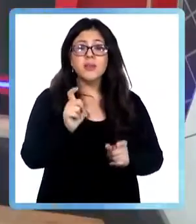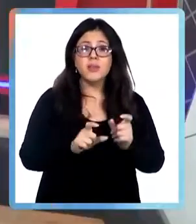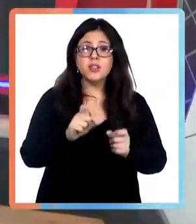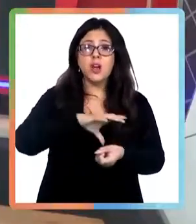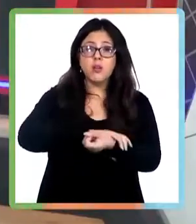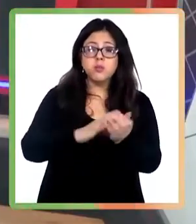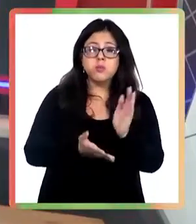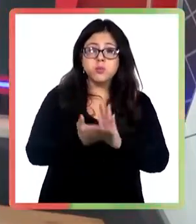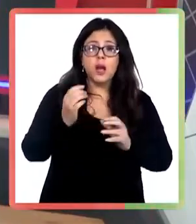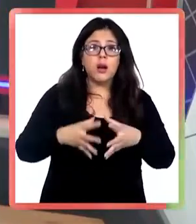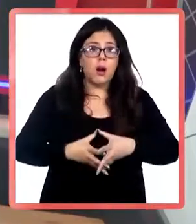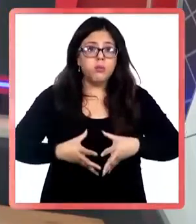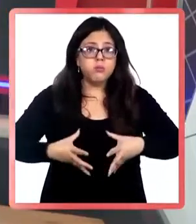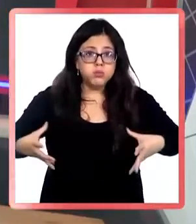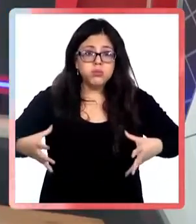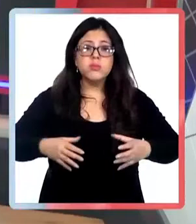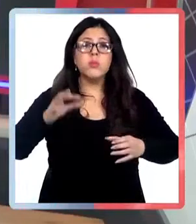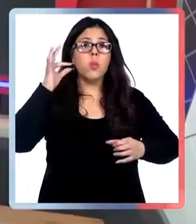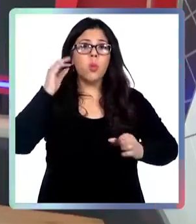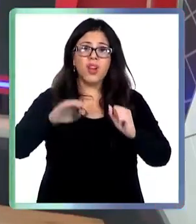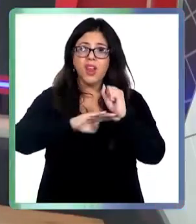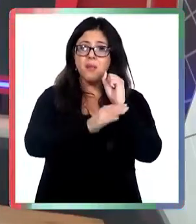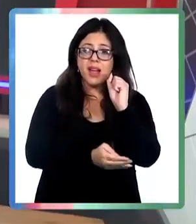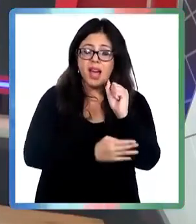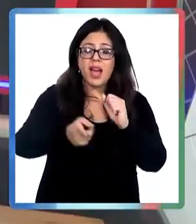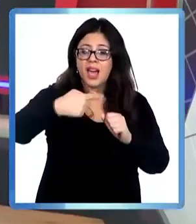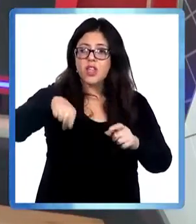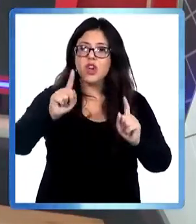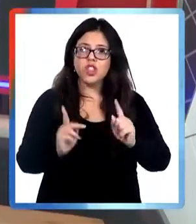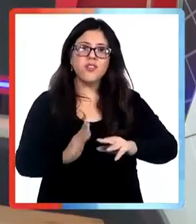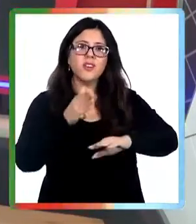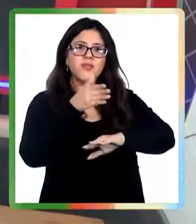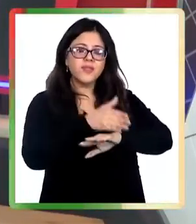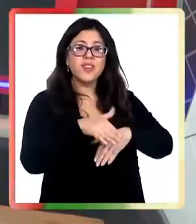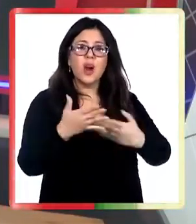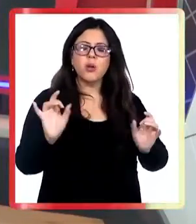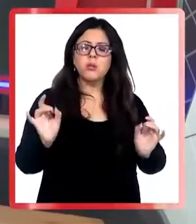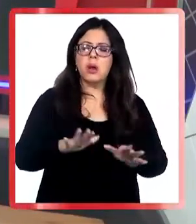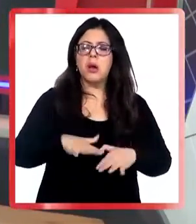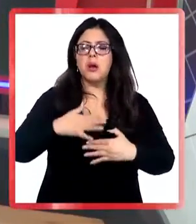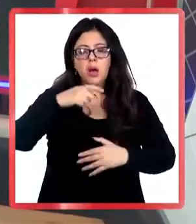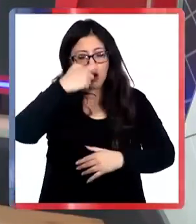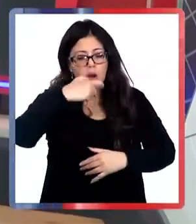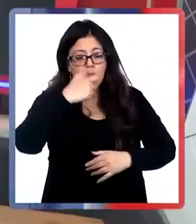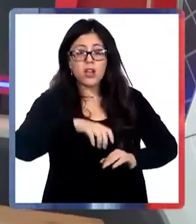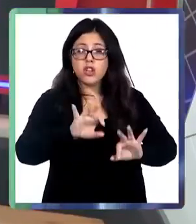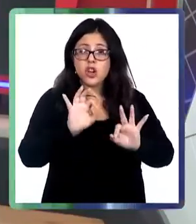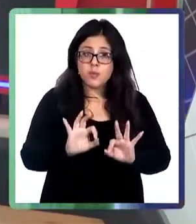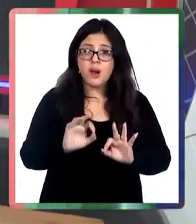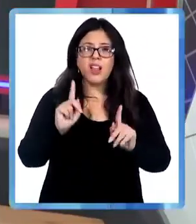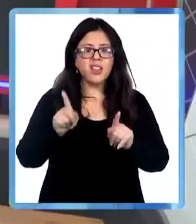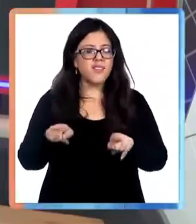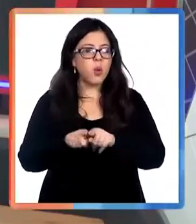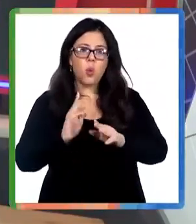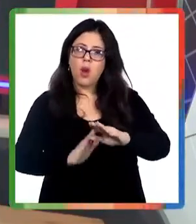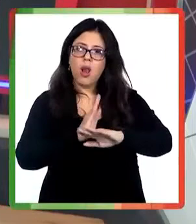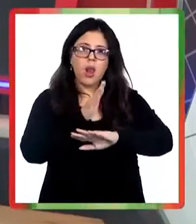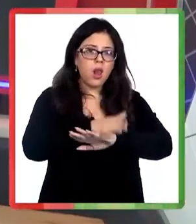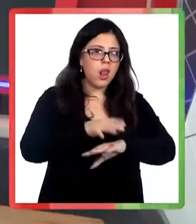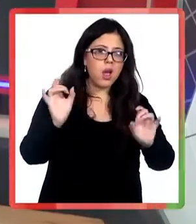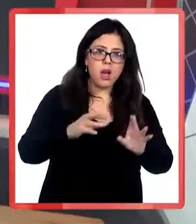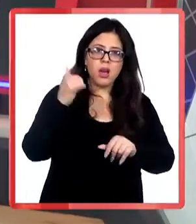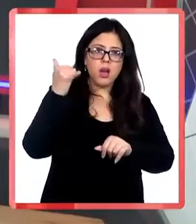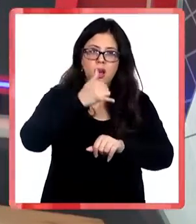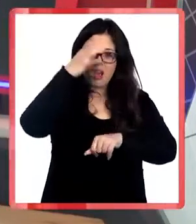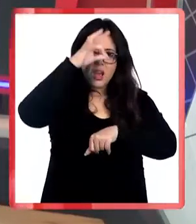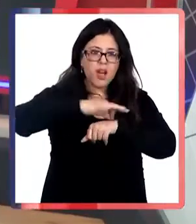pacientes hipertensos, obesos, embarazadas. Ese tipo de pacientes debe acudir, aunque tenga síntomas de resfriado común y termine siendo una